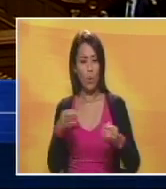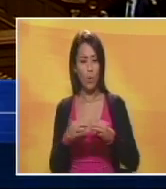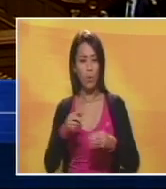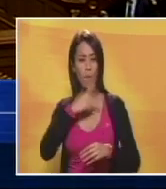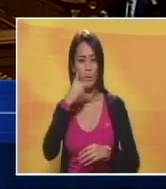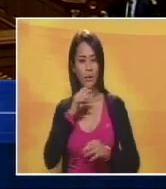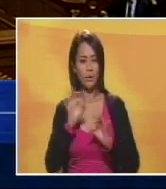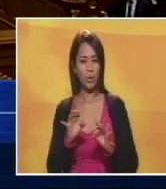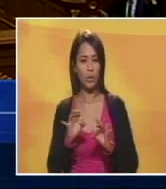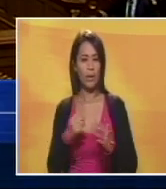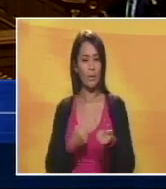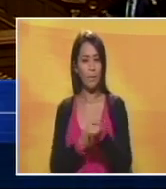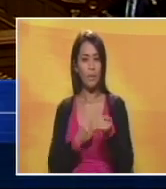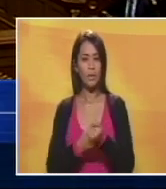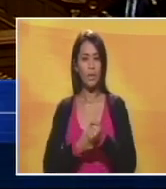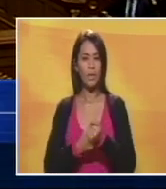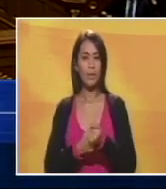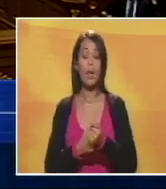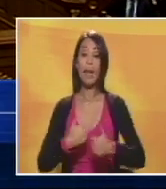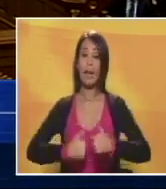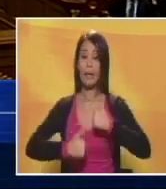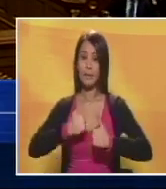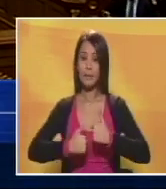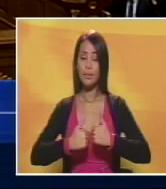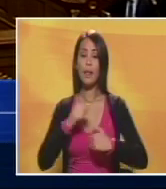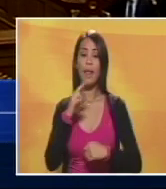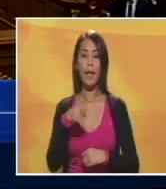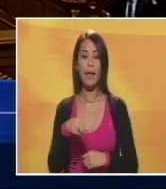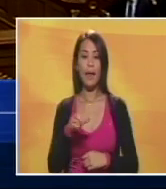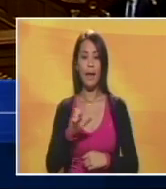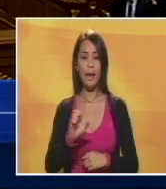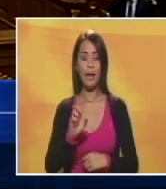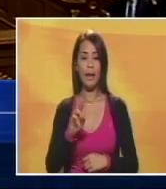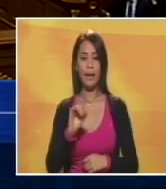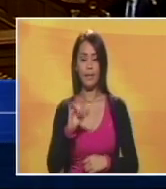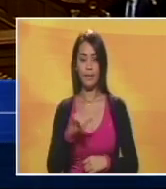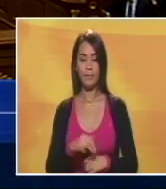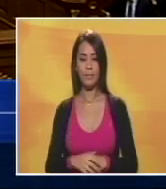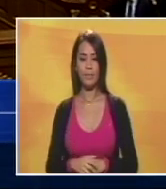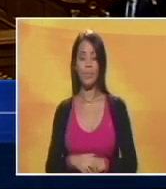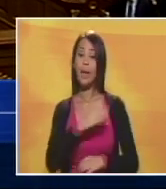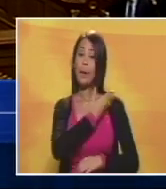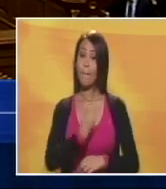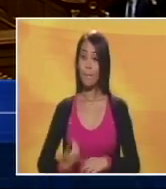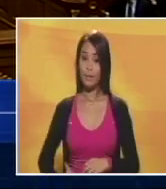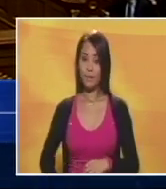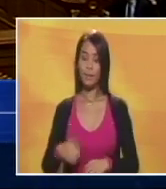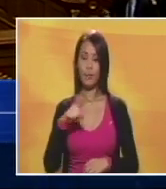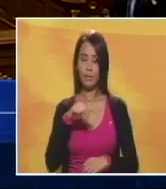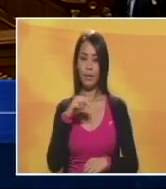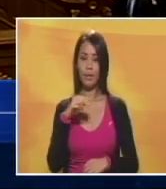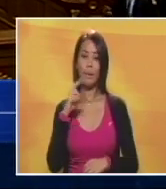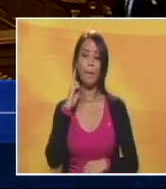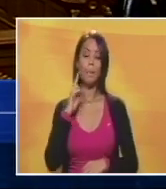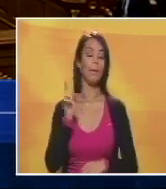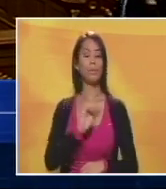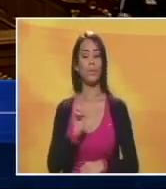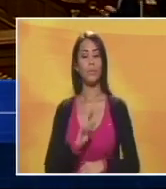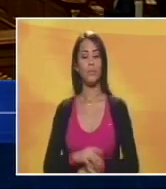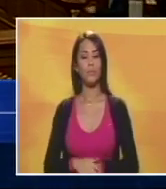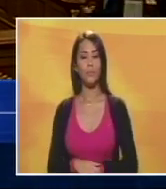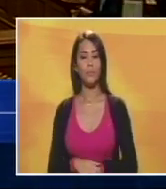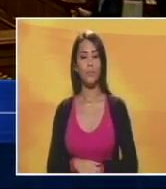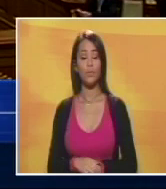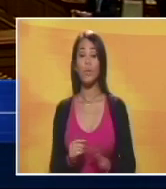que está apoyando la candidatura de Henry Falcón a la presidencia de la República. La propuesta